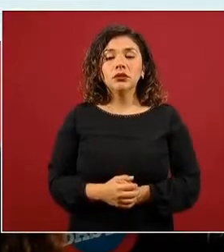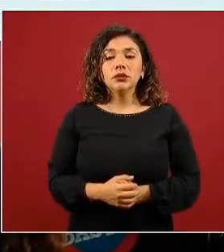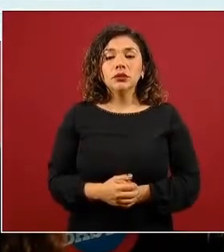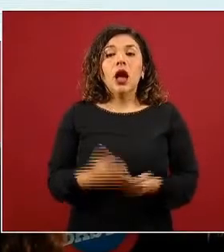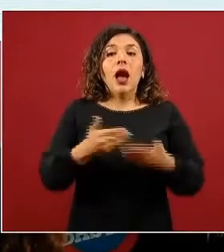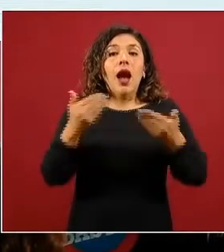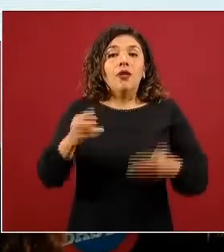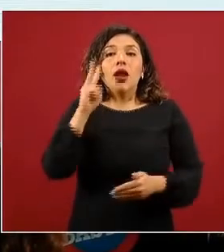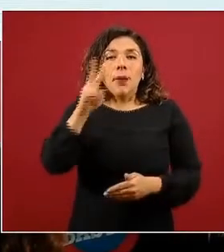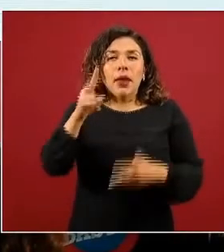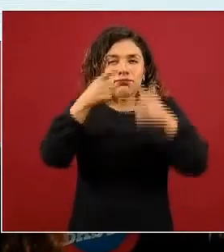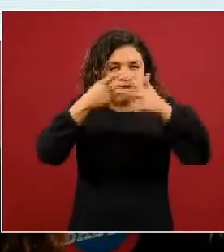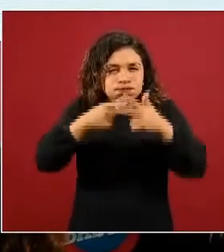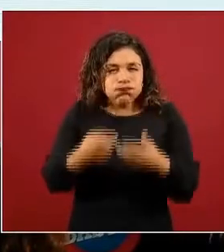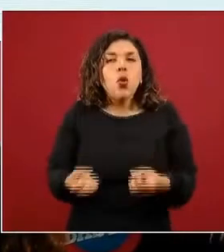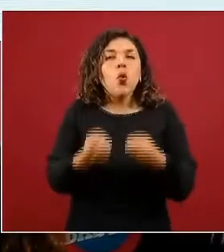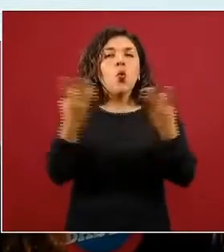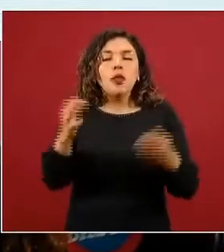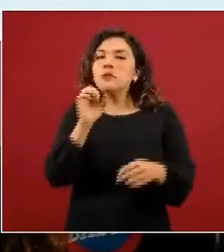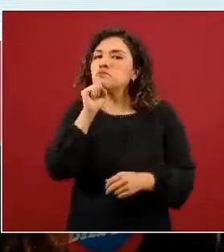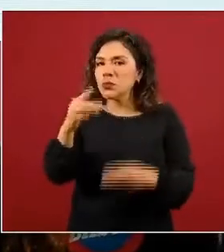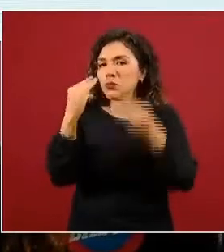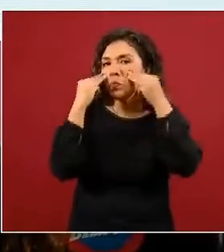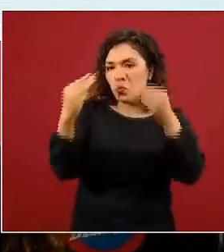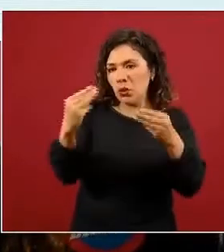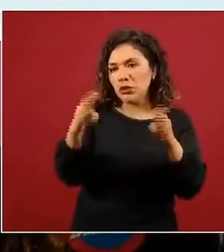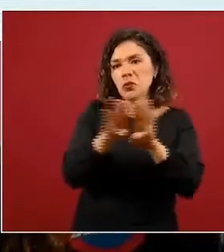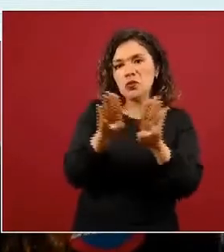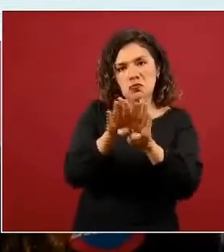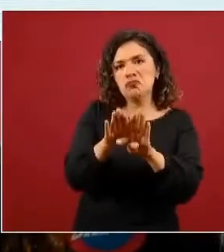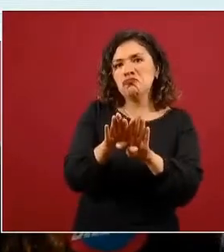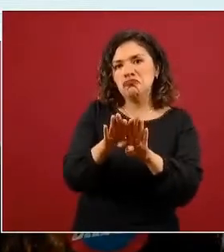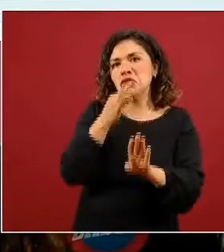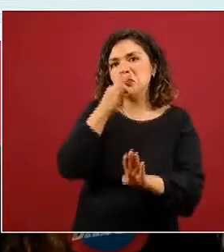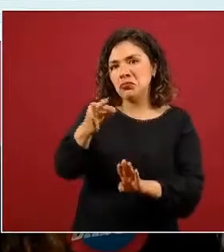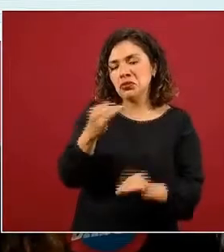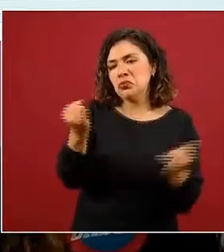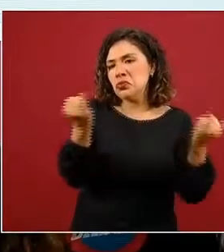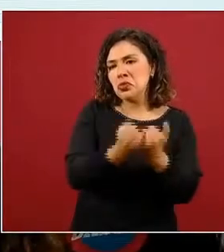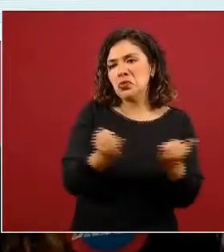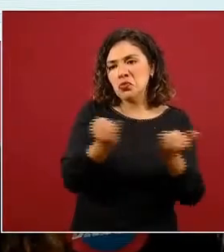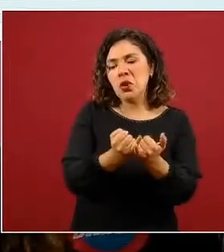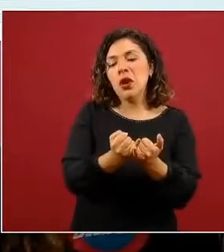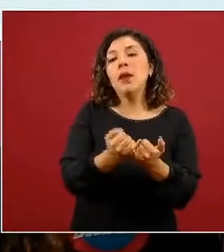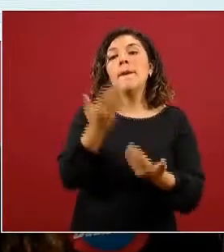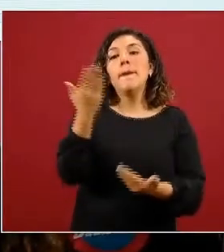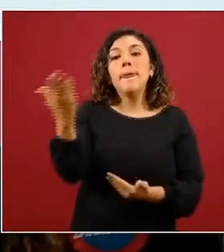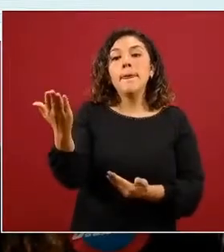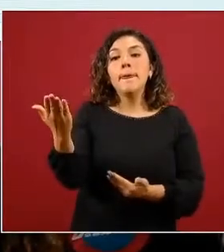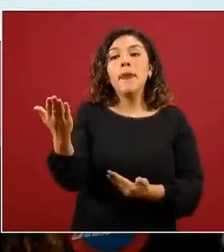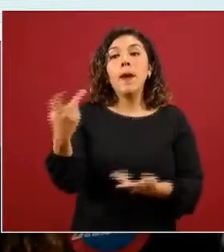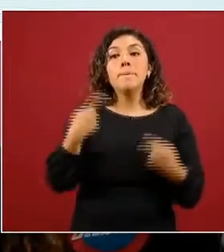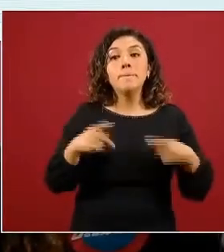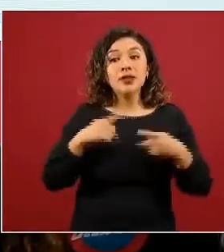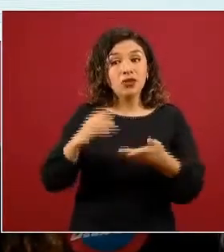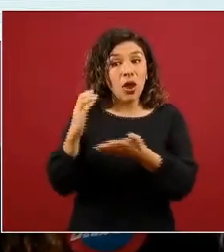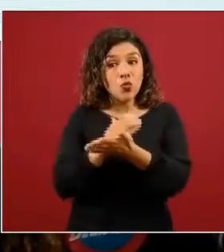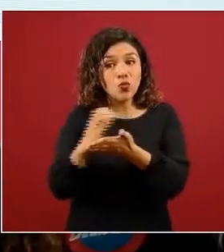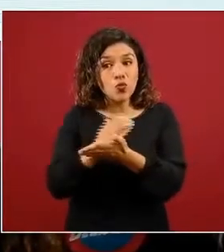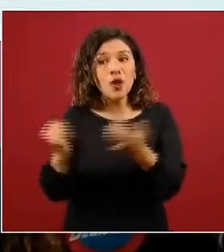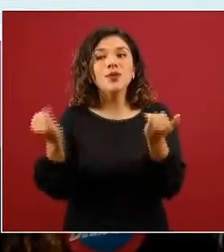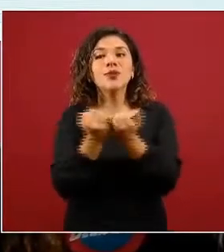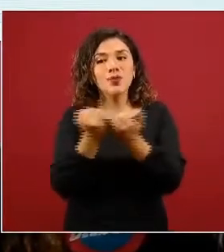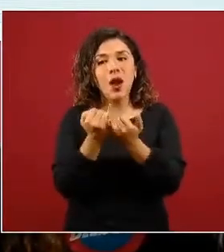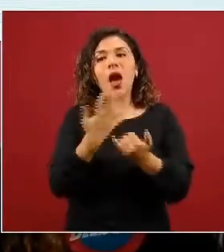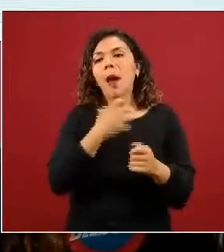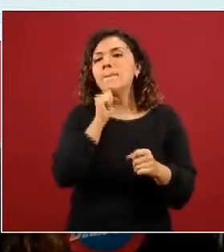Veamos ahora la estimación, nos muestra lo mismo, nos muestra la misma señal y desde luego las recuperaciones tienen